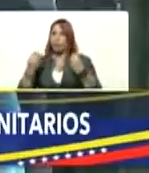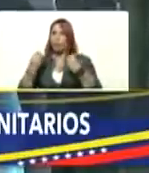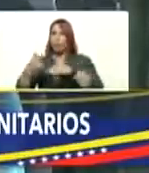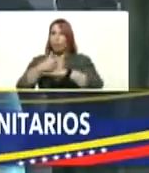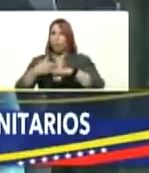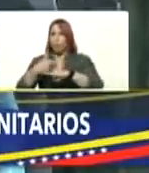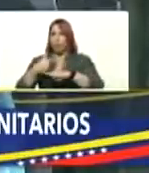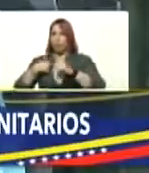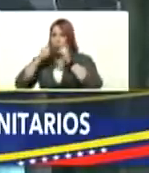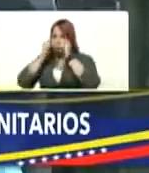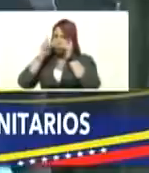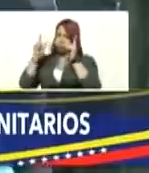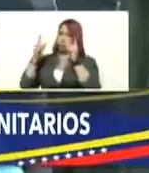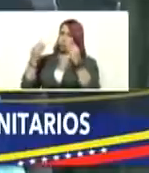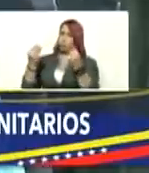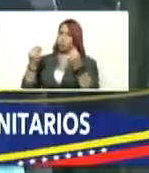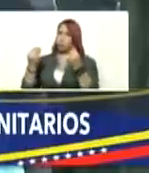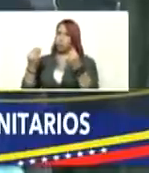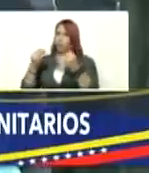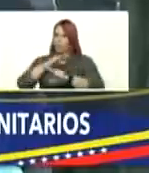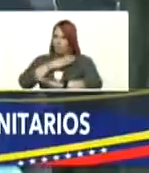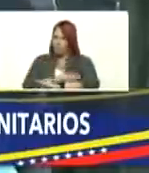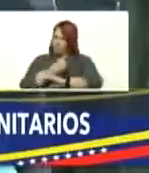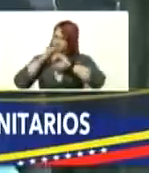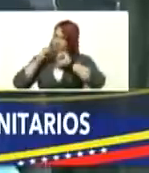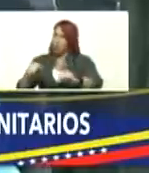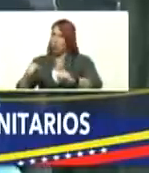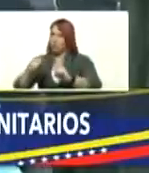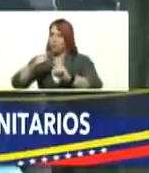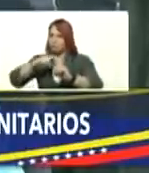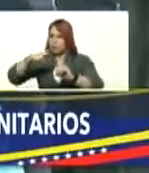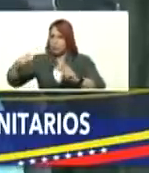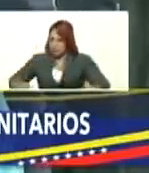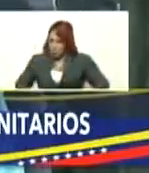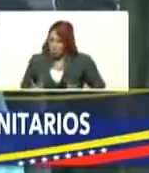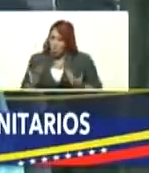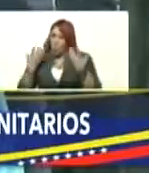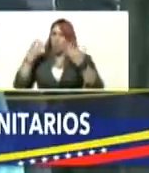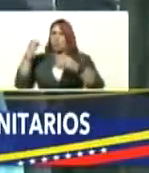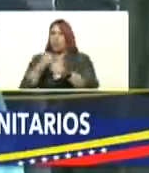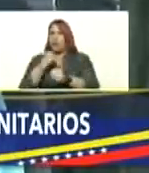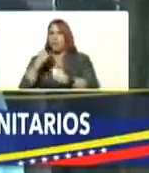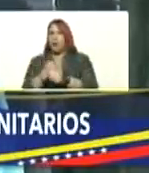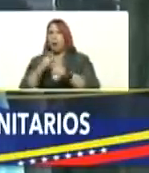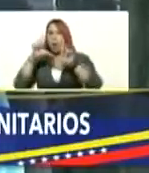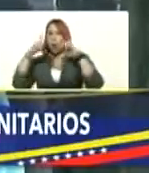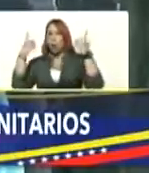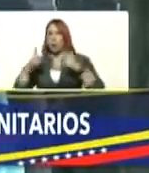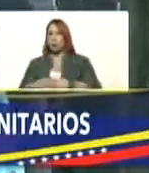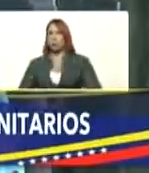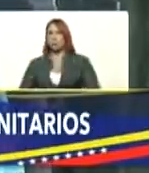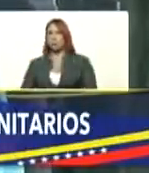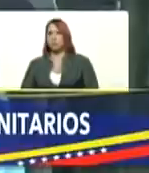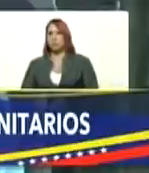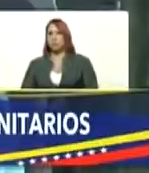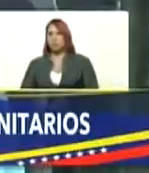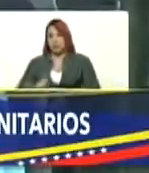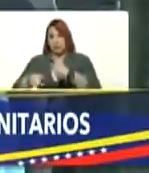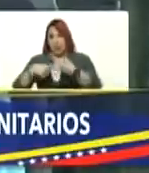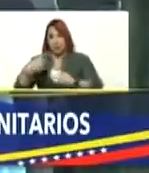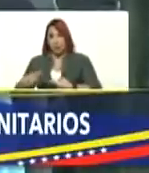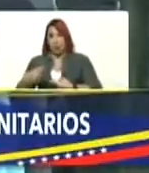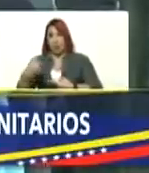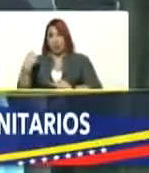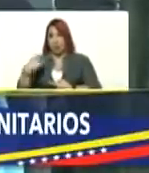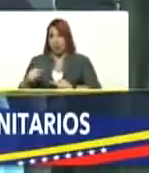me impresionó la fuerza, la energía, el trabajo por La Guaira. Y después de haber tenido